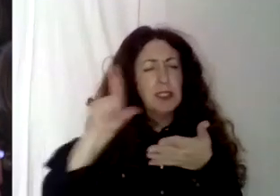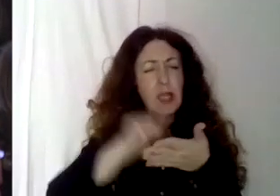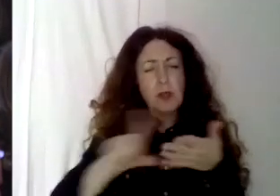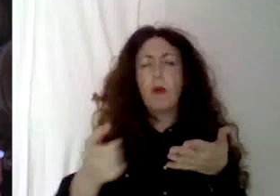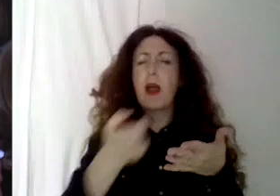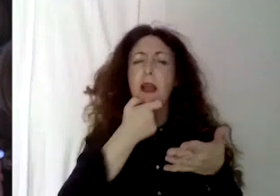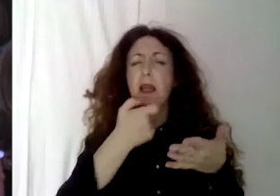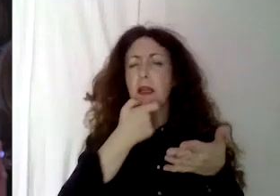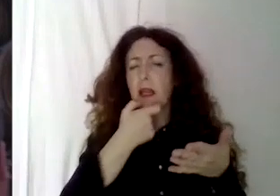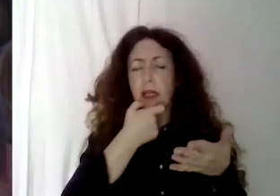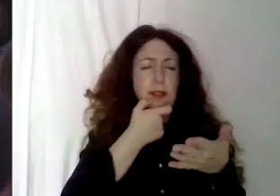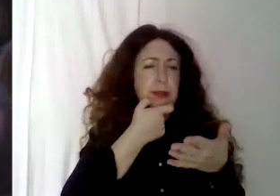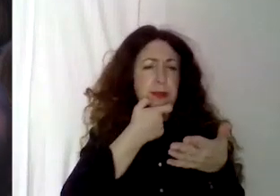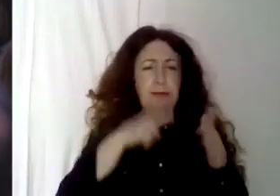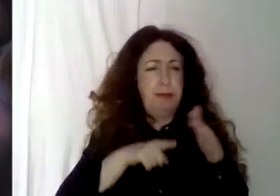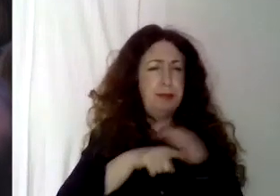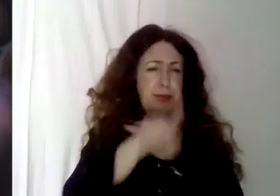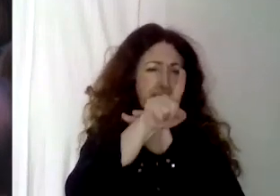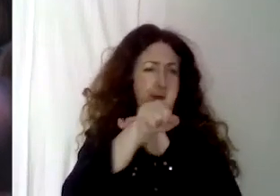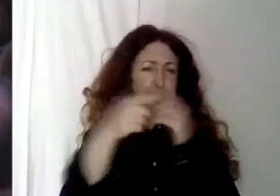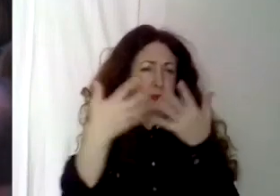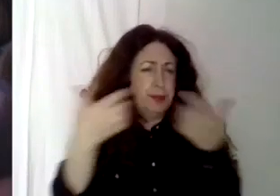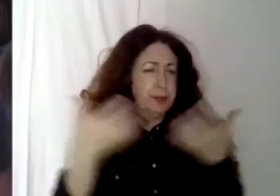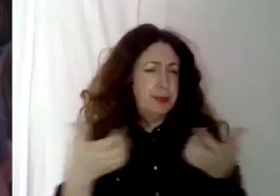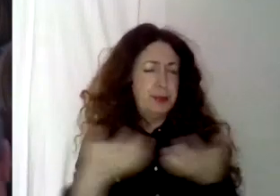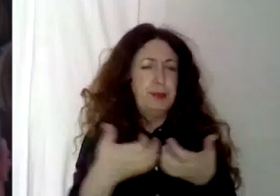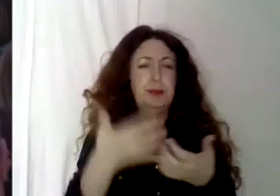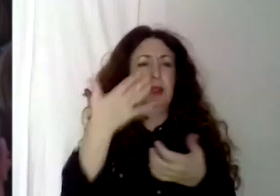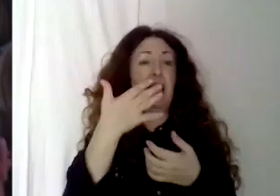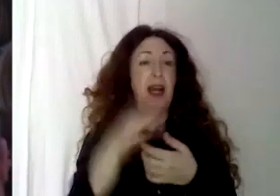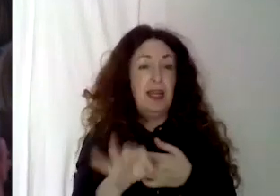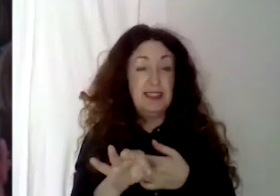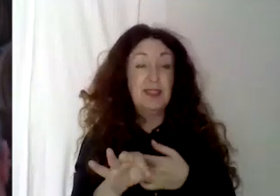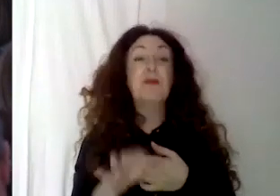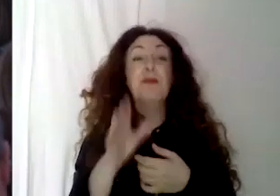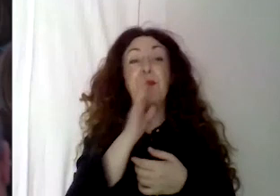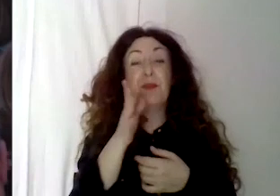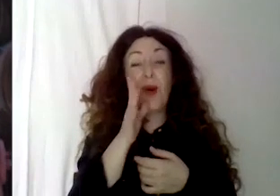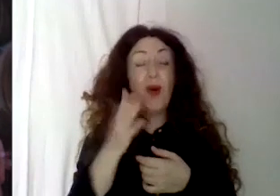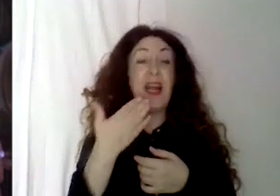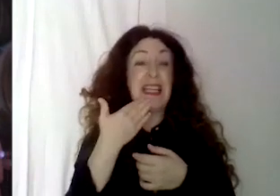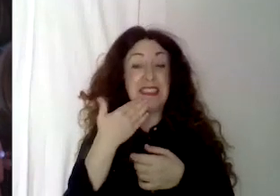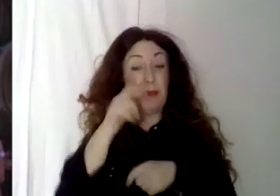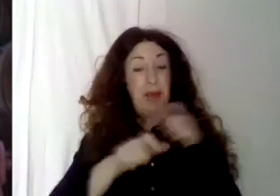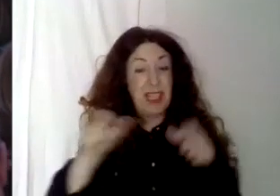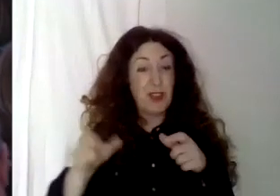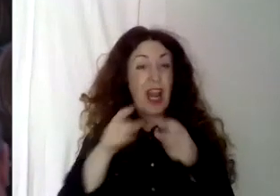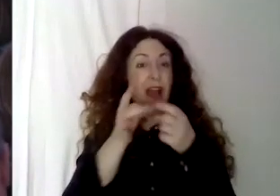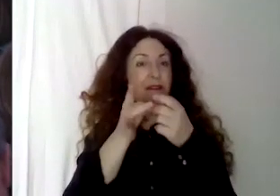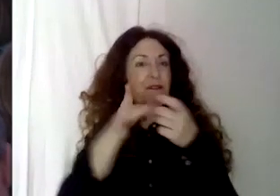inglesa. Solo por eso, solo por esa flecha brutal lanzada al tiempo, merece la pena,